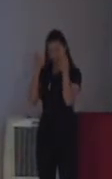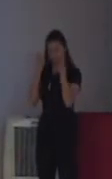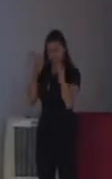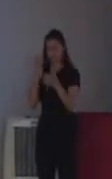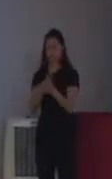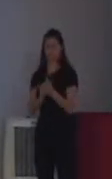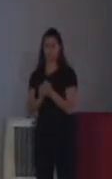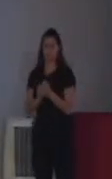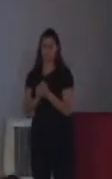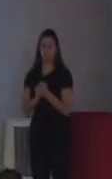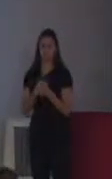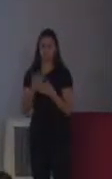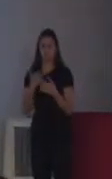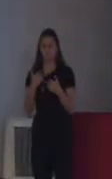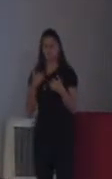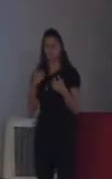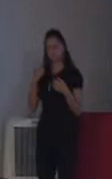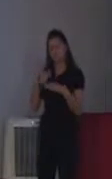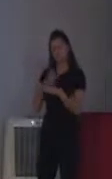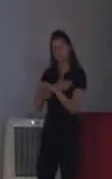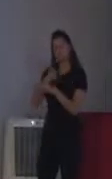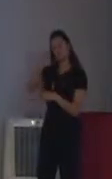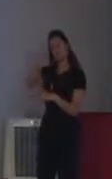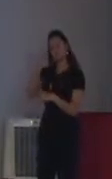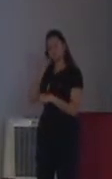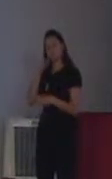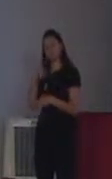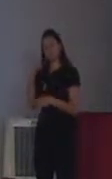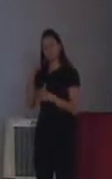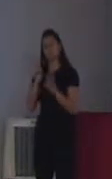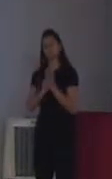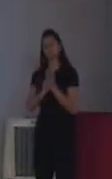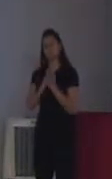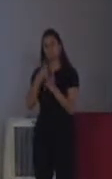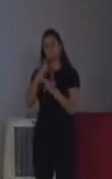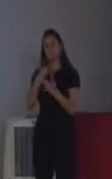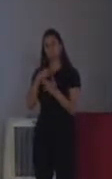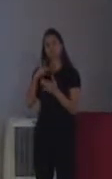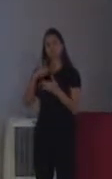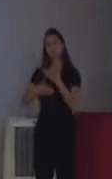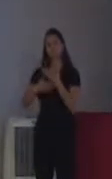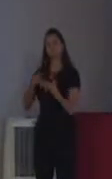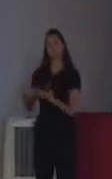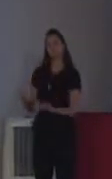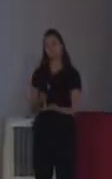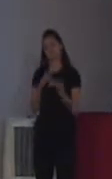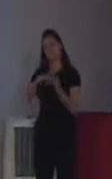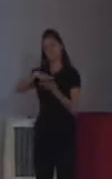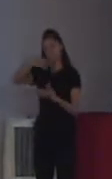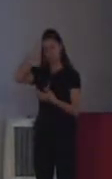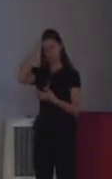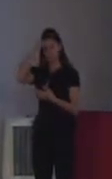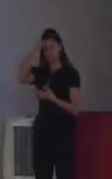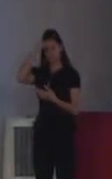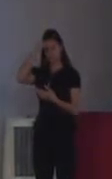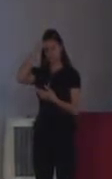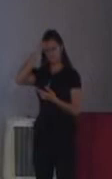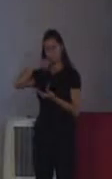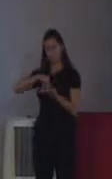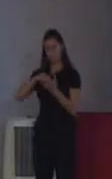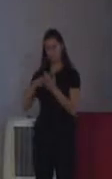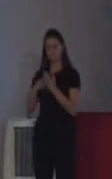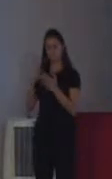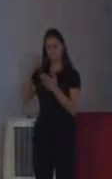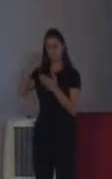como un poco un profesor, me decía alguna vez, ¿no? O sea, digamos, como un proceso de reaprendizaje, o sea, de desaprender toda